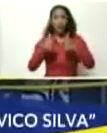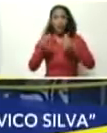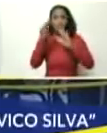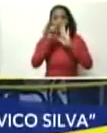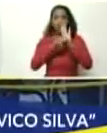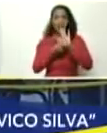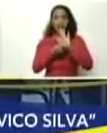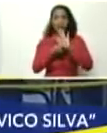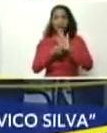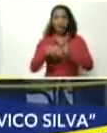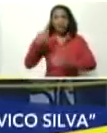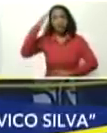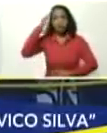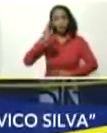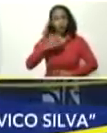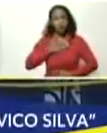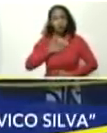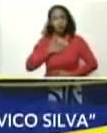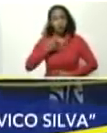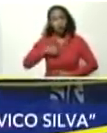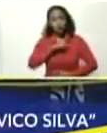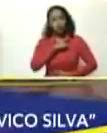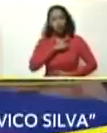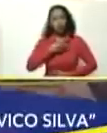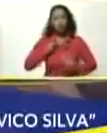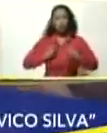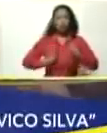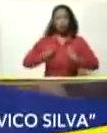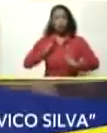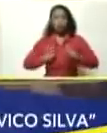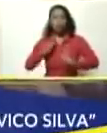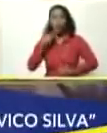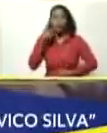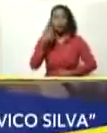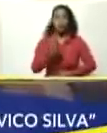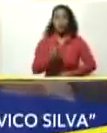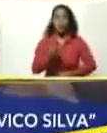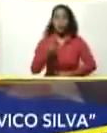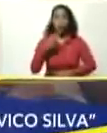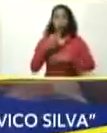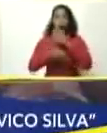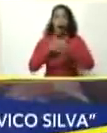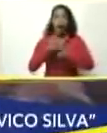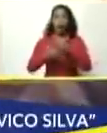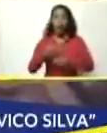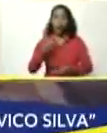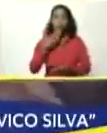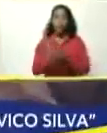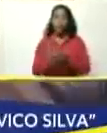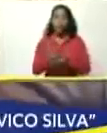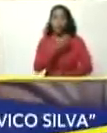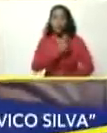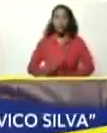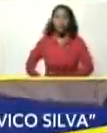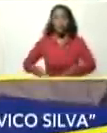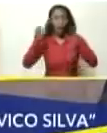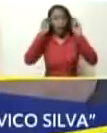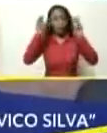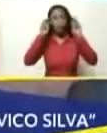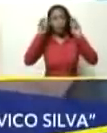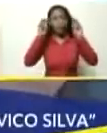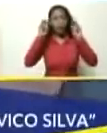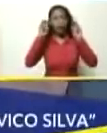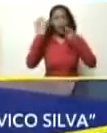mi almiranta, donde por supuesto nosotros, en la preocupación de garantizar lo que nos ha exigido nuestro presidente, en el marco por supuesto